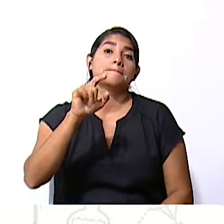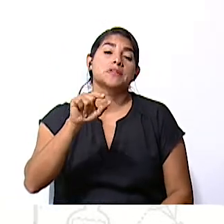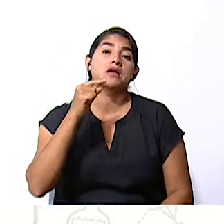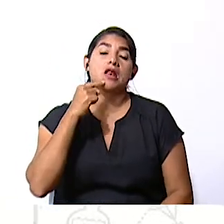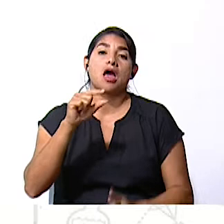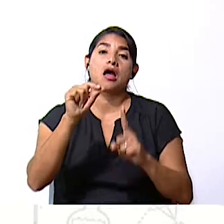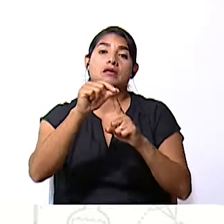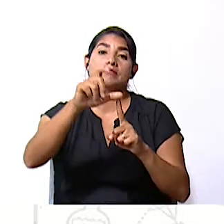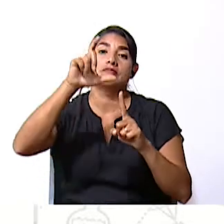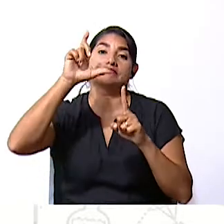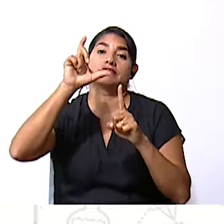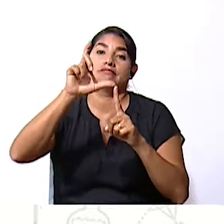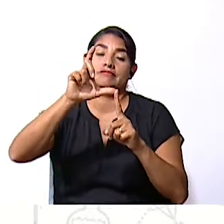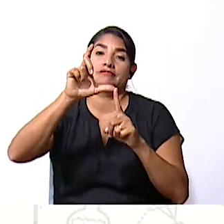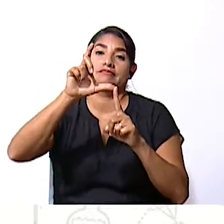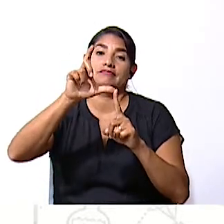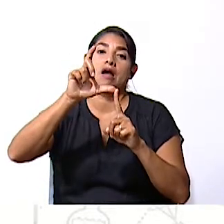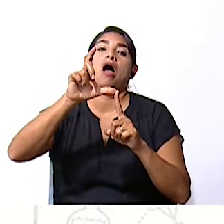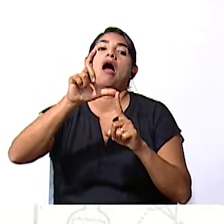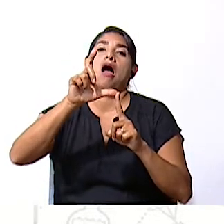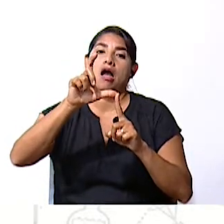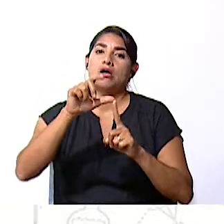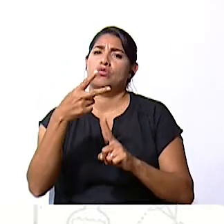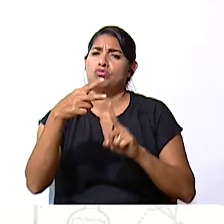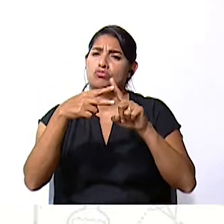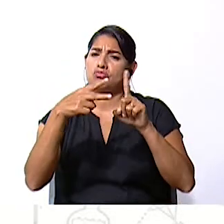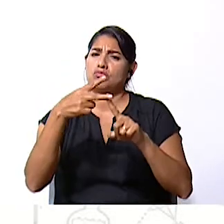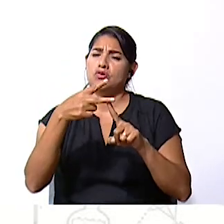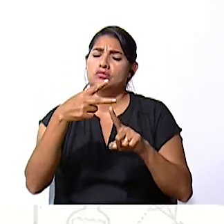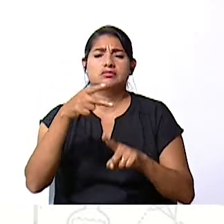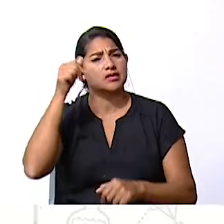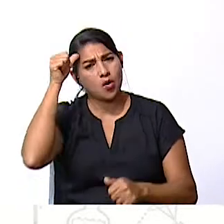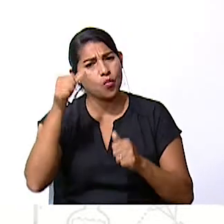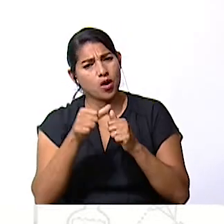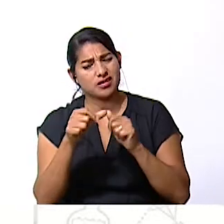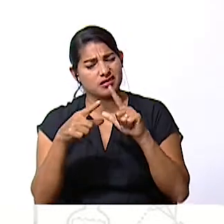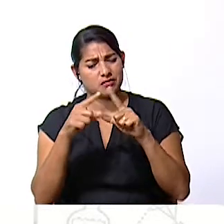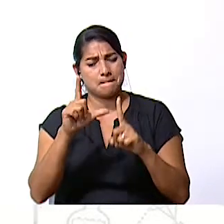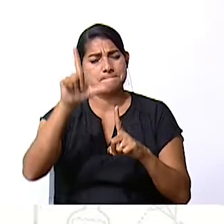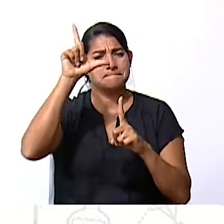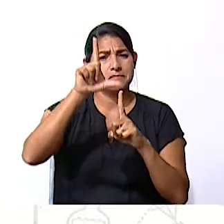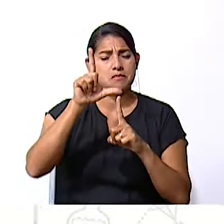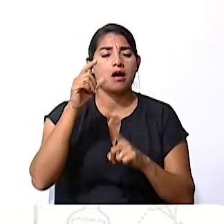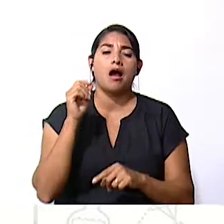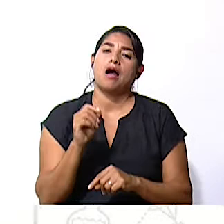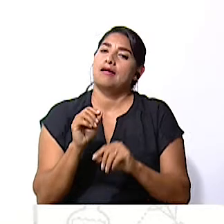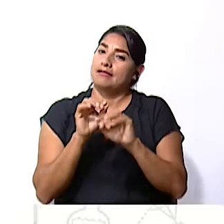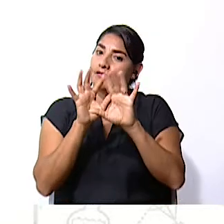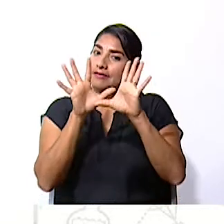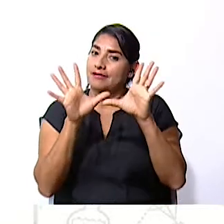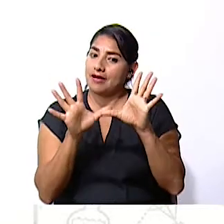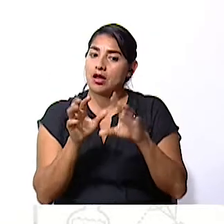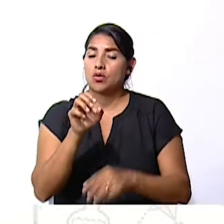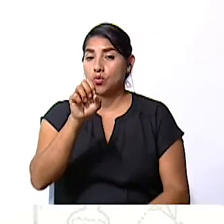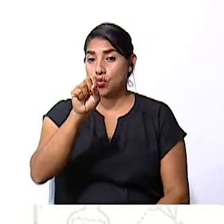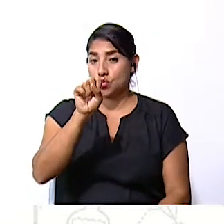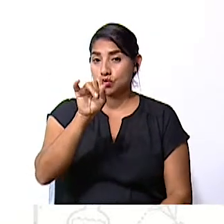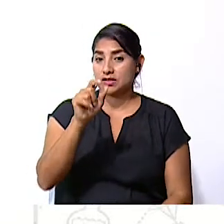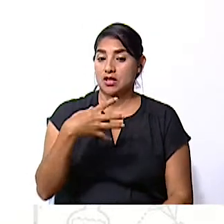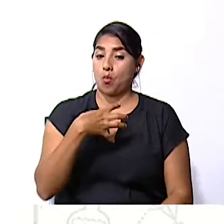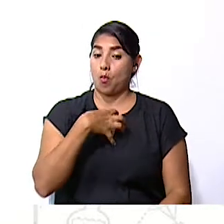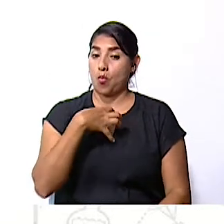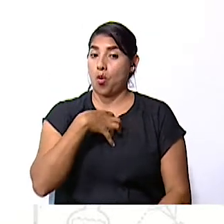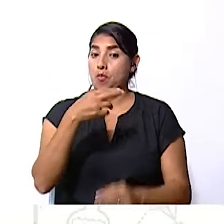con mayúscula. Por dos razones, ¿las recuerdan? Claro, por ser un sustantivo